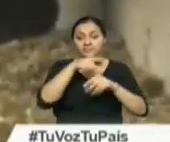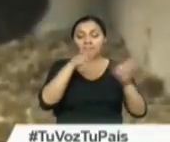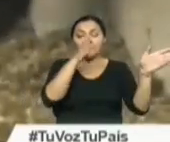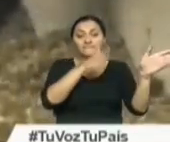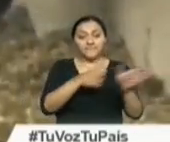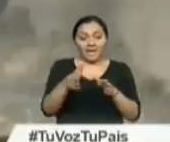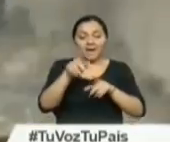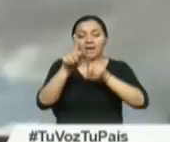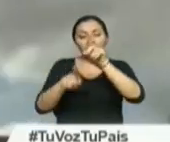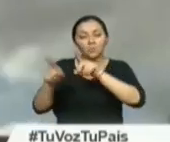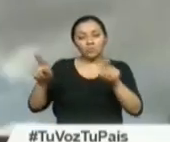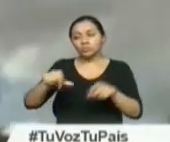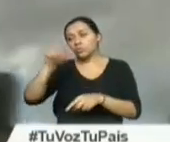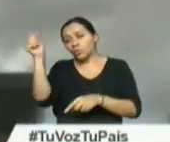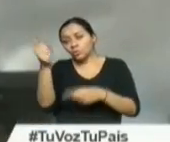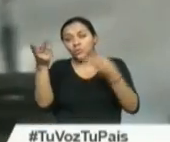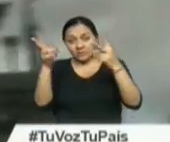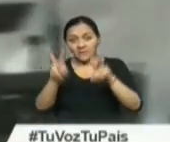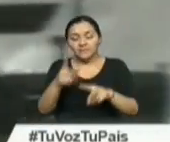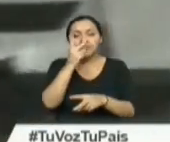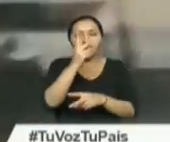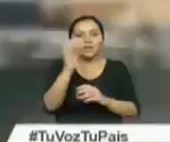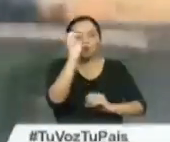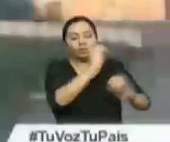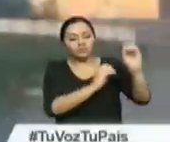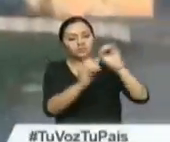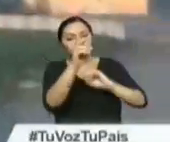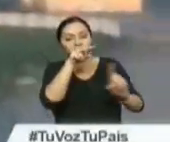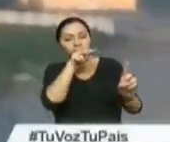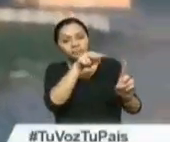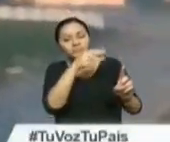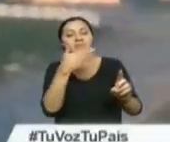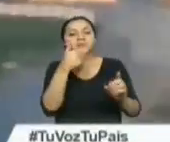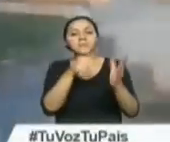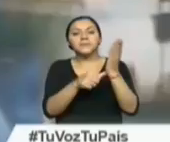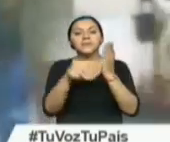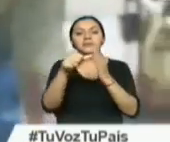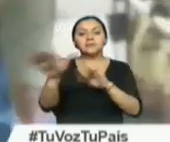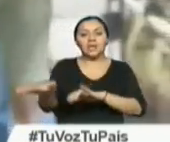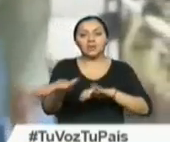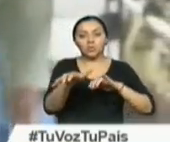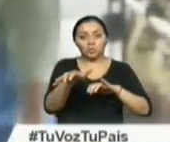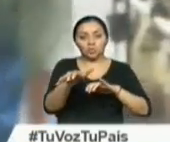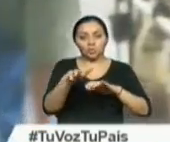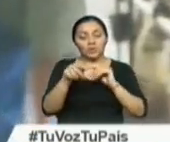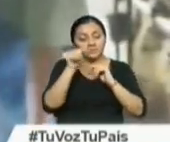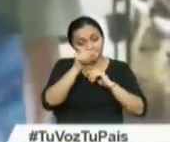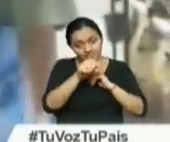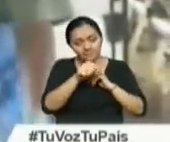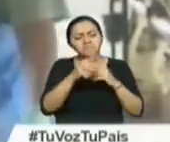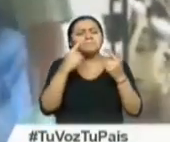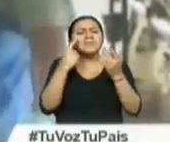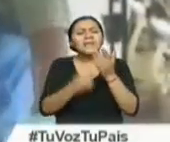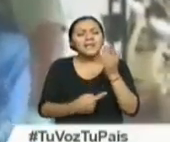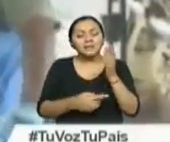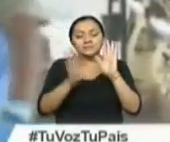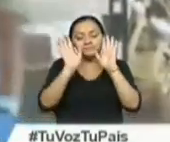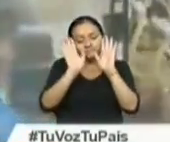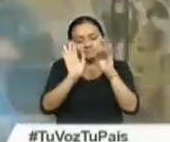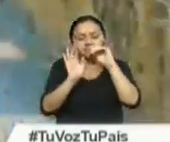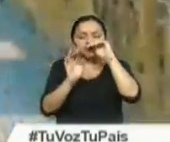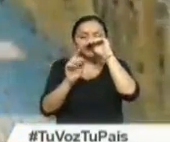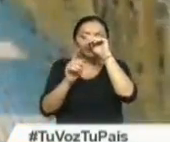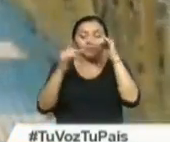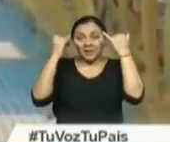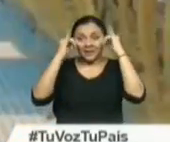que otros similares, se efectúa bajo el observamiento continuo del Ministerio de Agricultura. Esto con el objetivo de que el sector